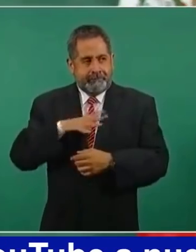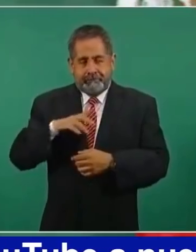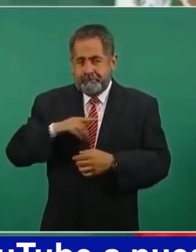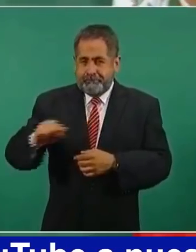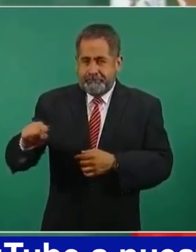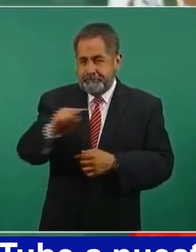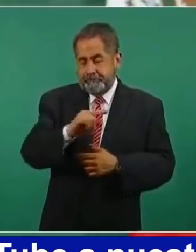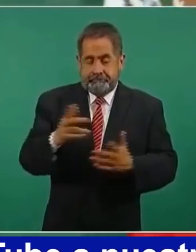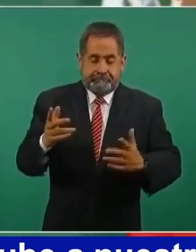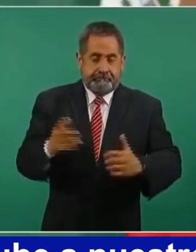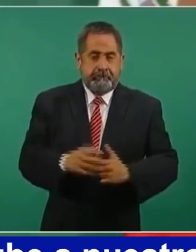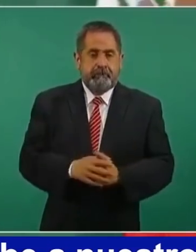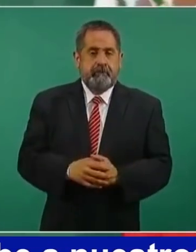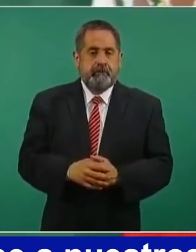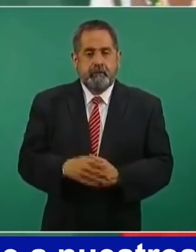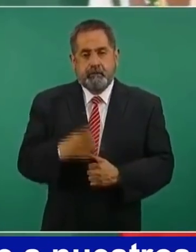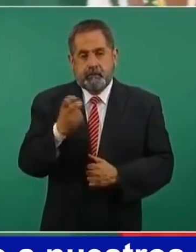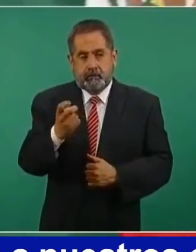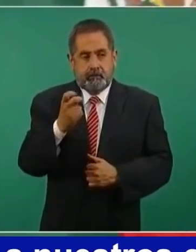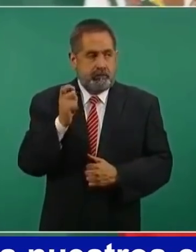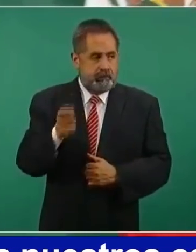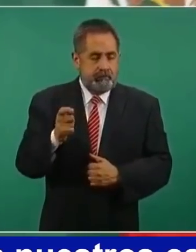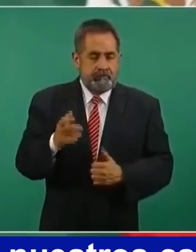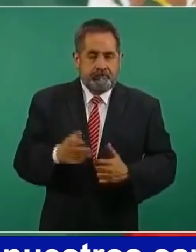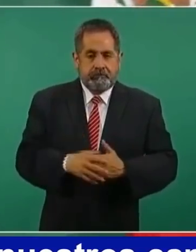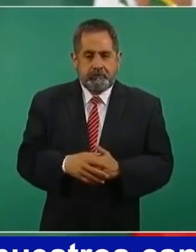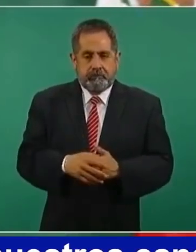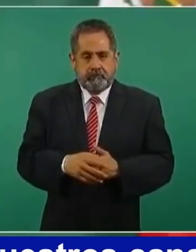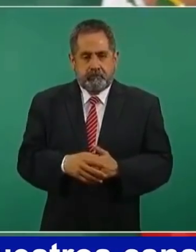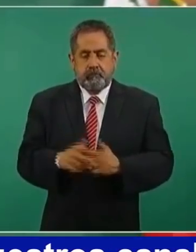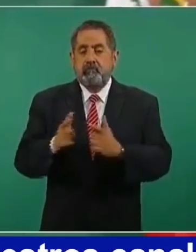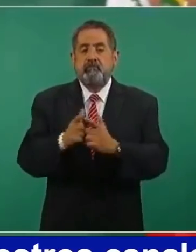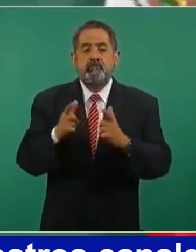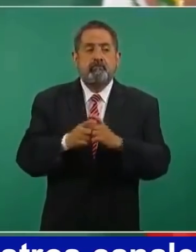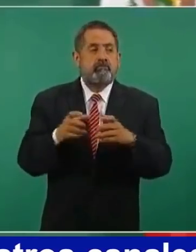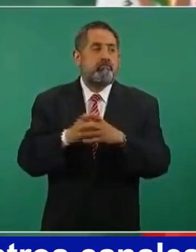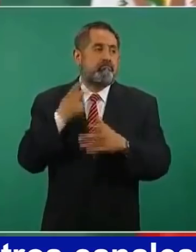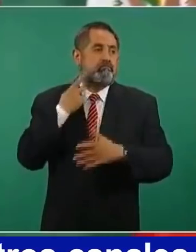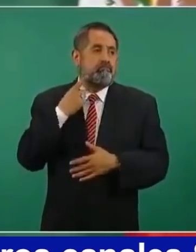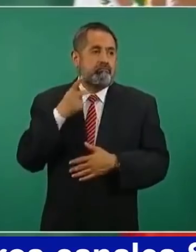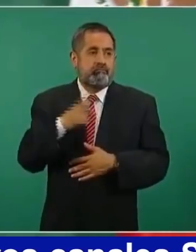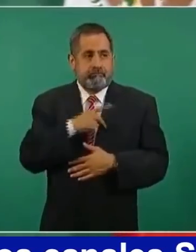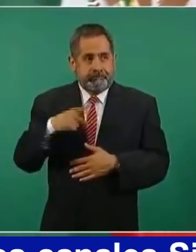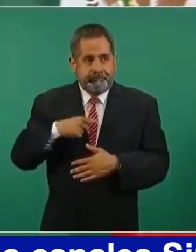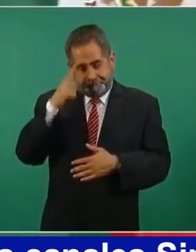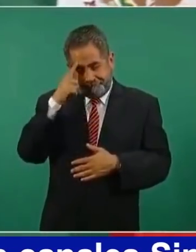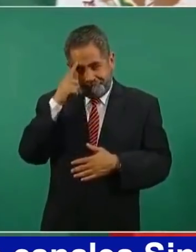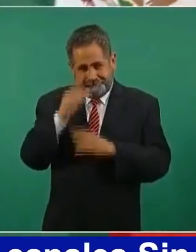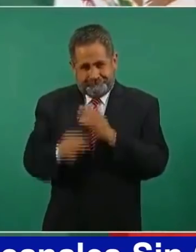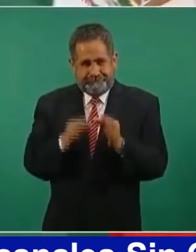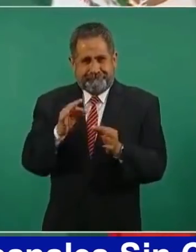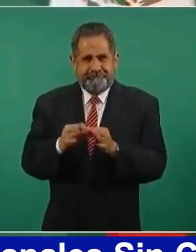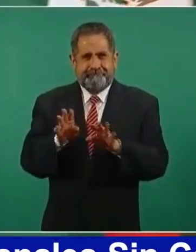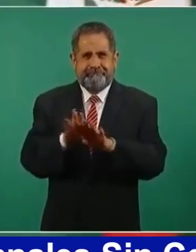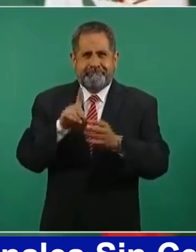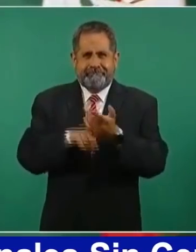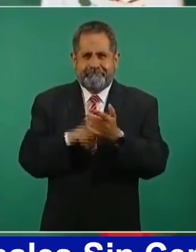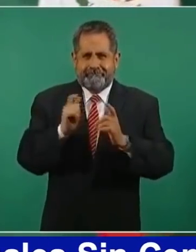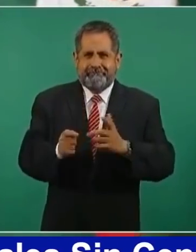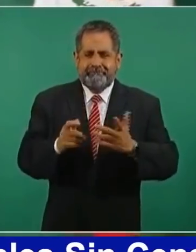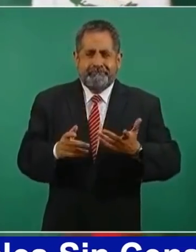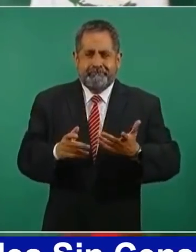existe. Entonces, un partido tiene que cumplir con lo que